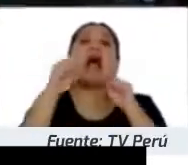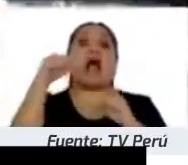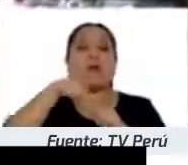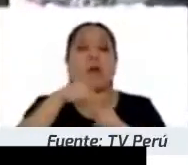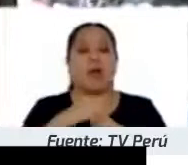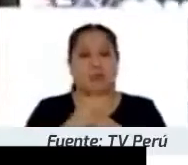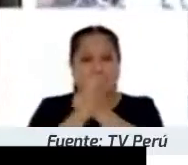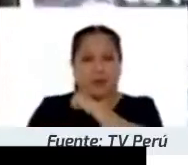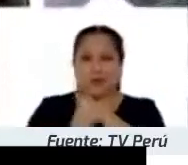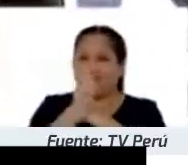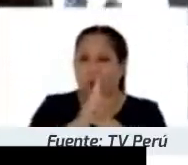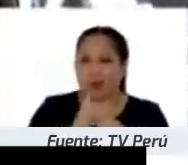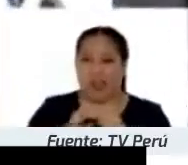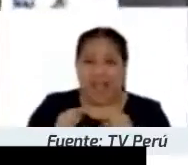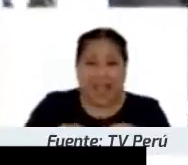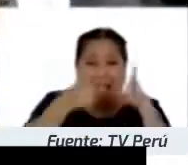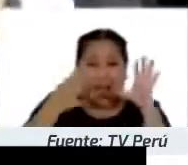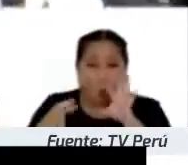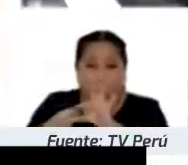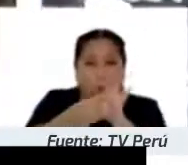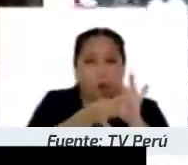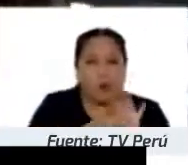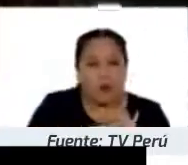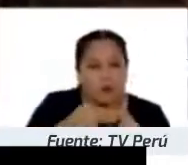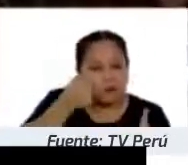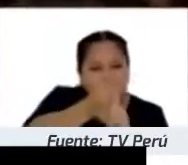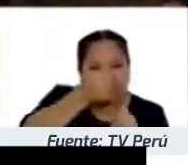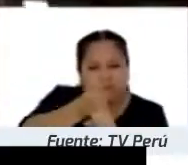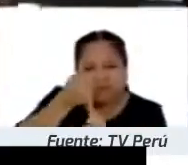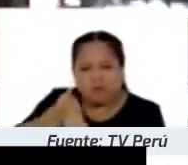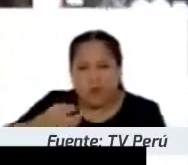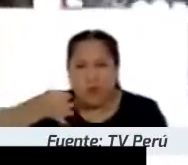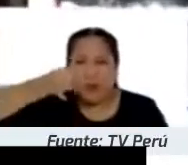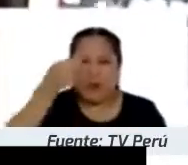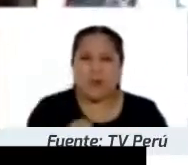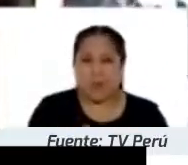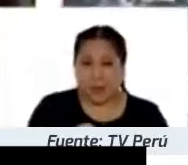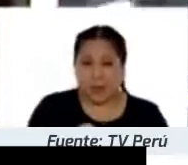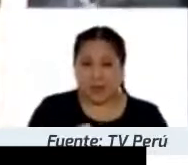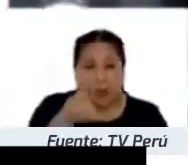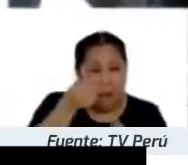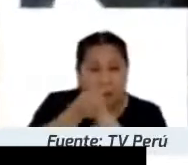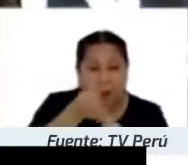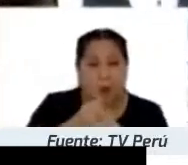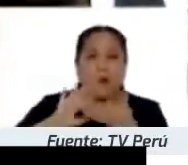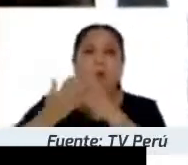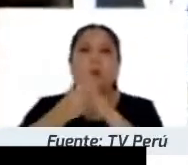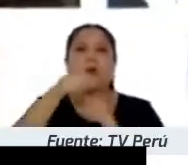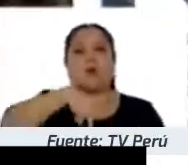gran alianza se tiene que hacer con el mismo y el verdadero pueblo peruano.